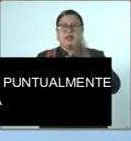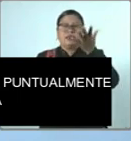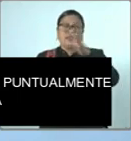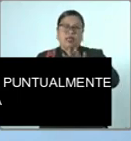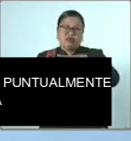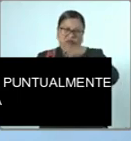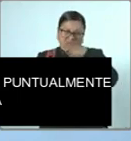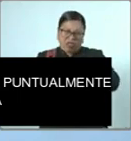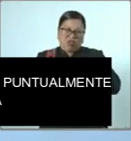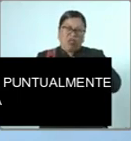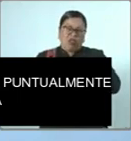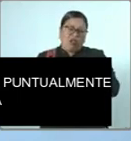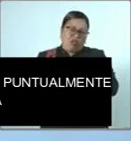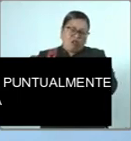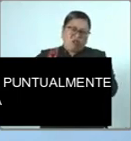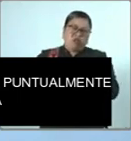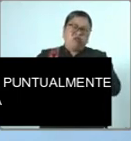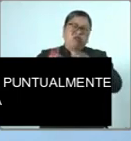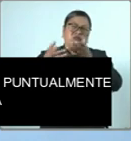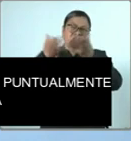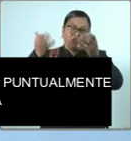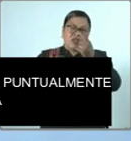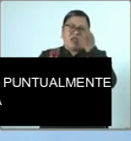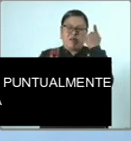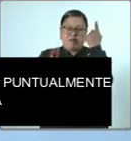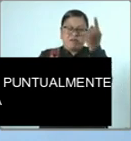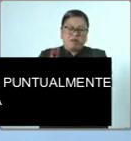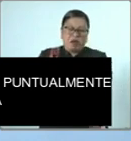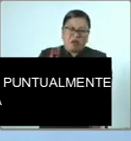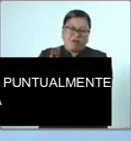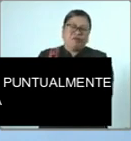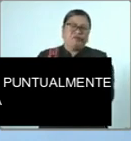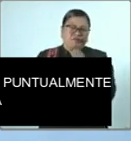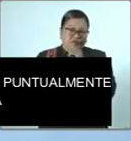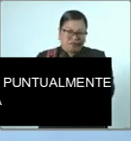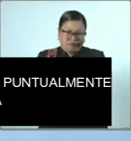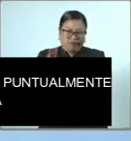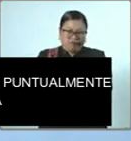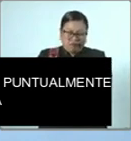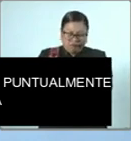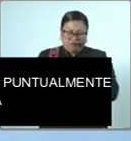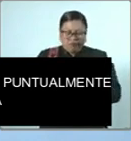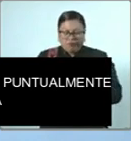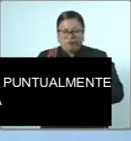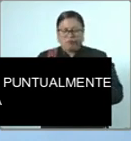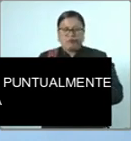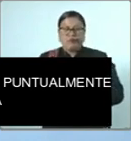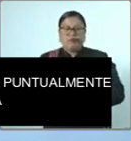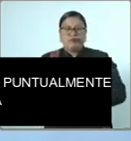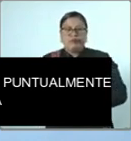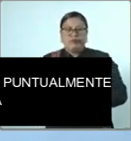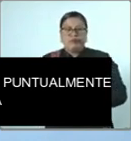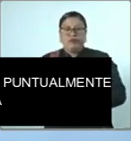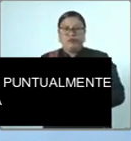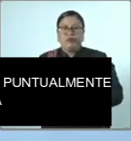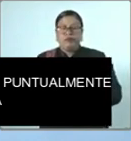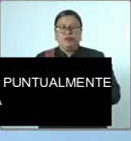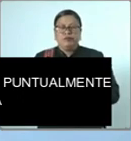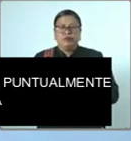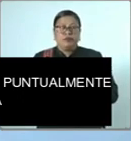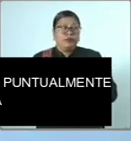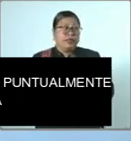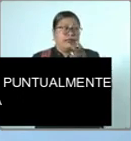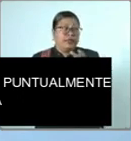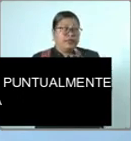deslaves y un poste de luz por caer a la entrada de la población. La que sigue. Bien. Y estas